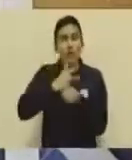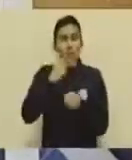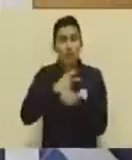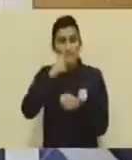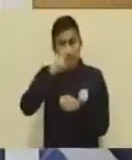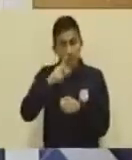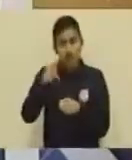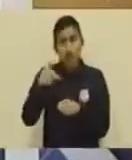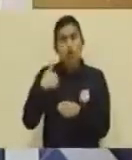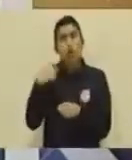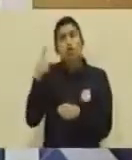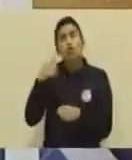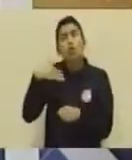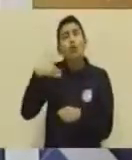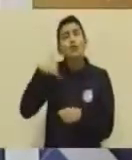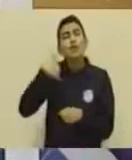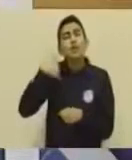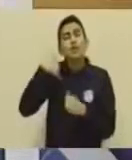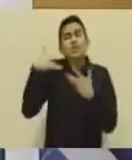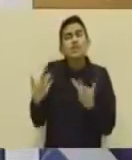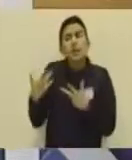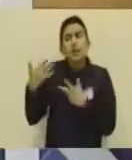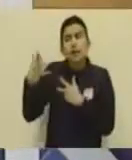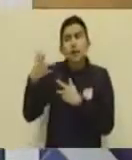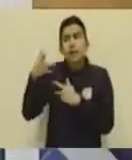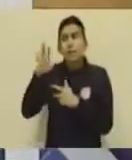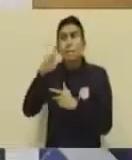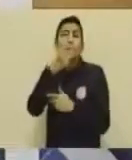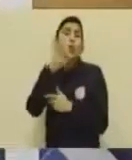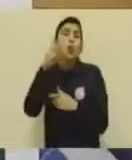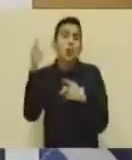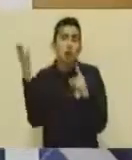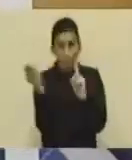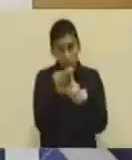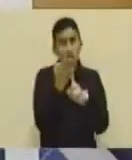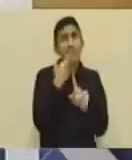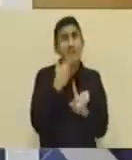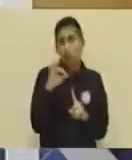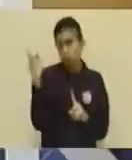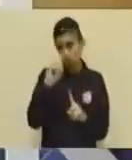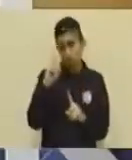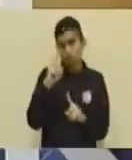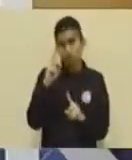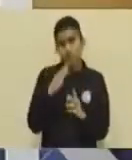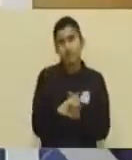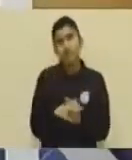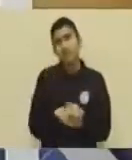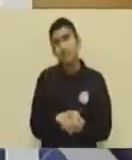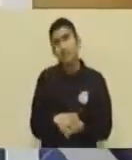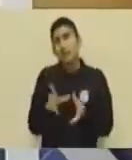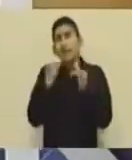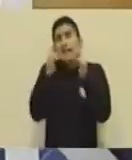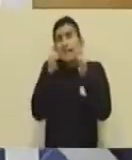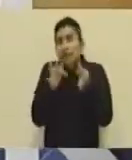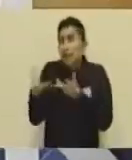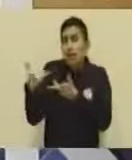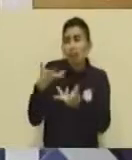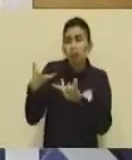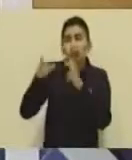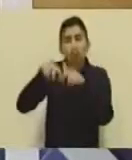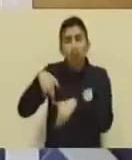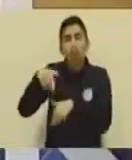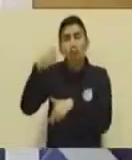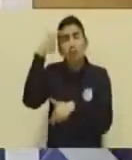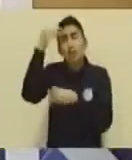caer en que nos hagan bullying ni caer en hacer bullying, ¿verdad? Que es lo ideal y que tratar de transmitir esa información